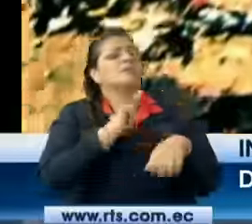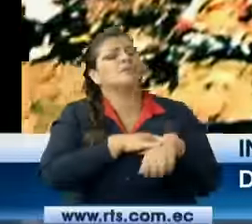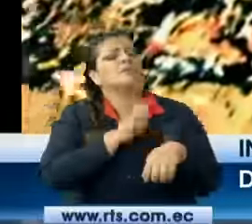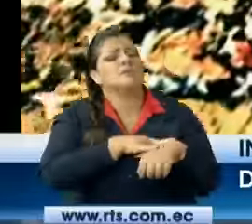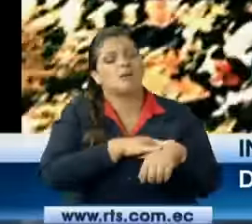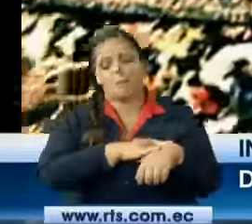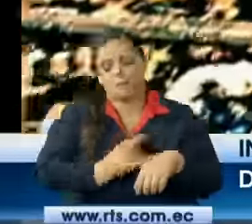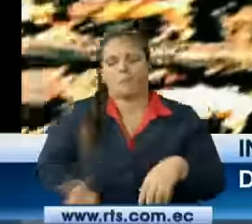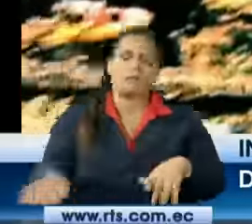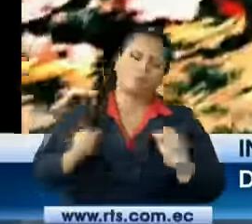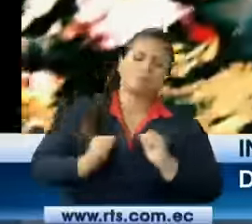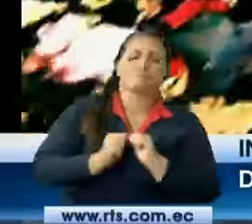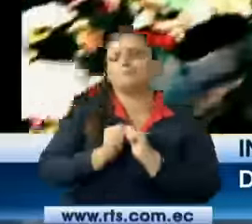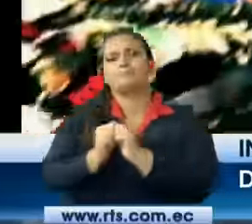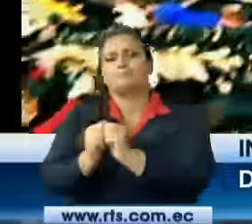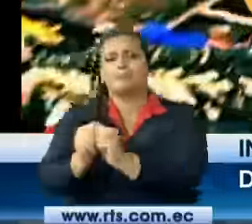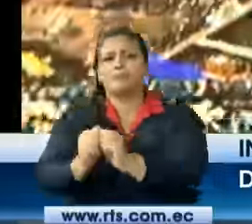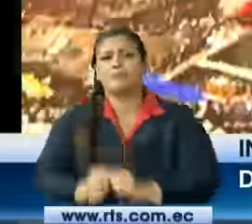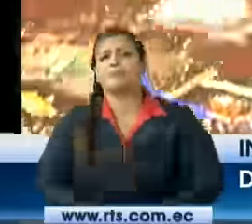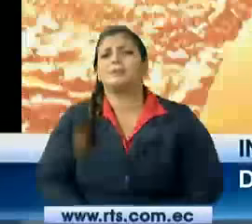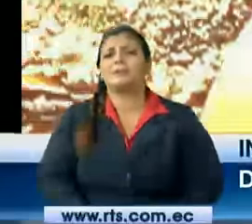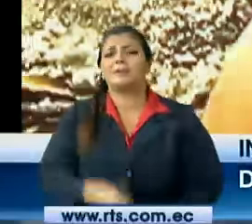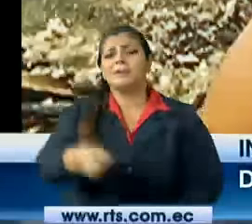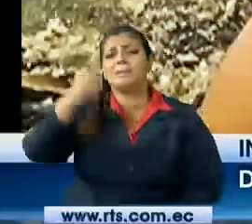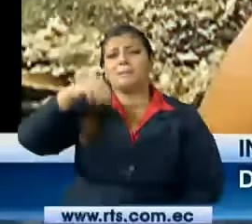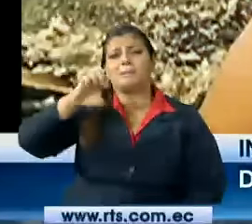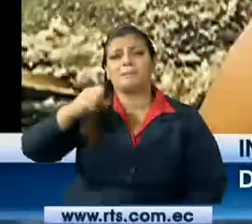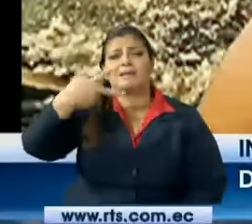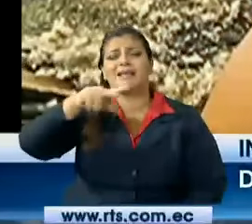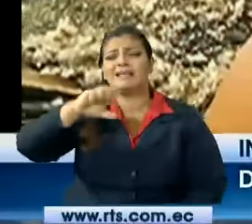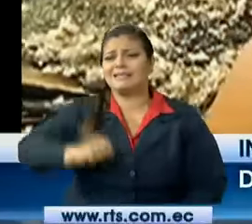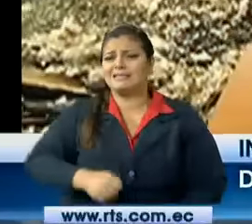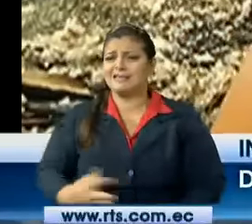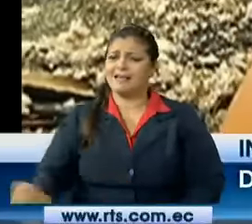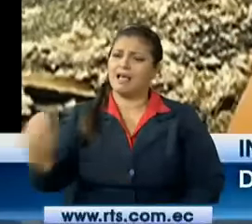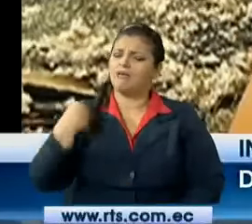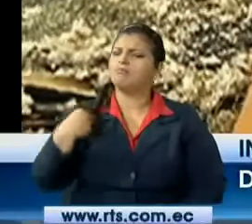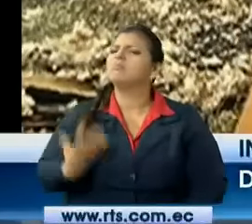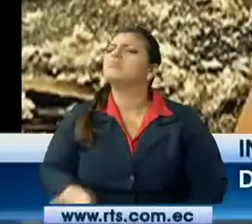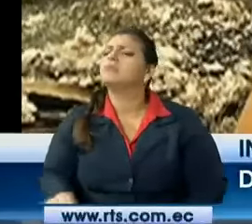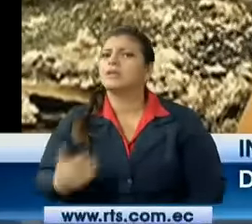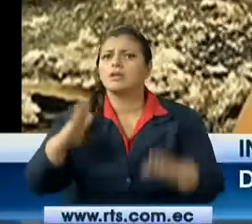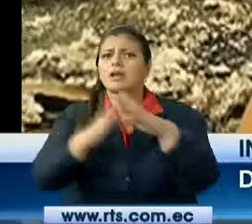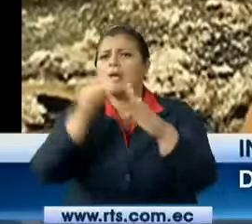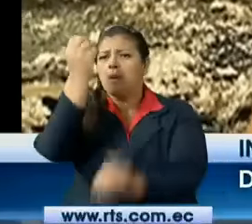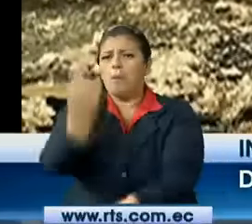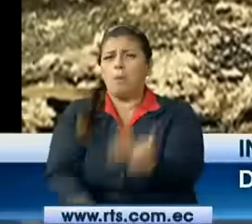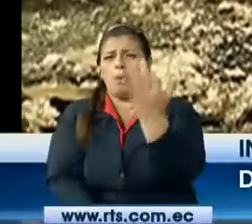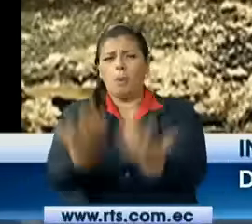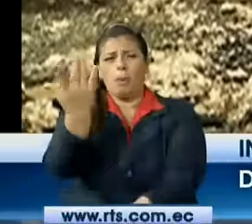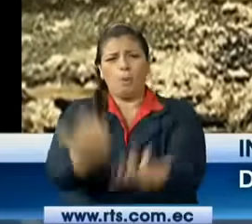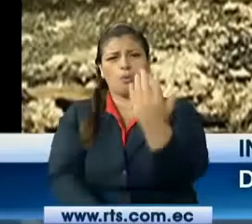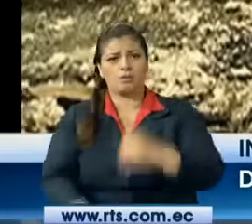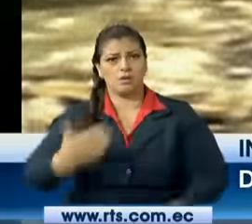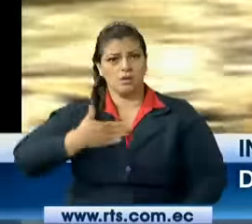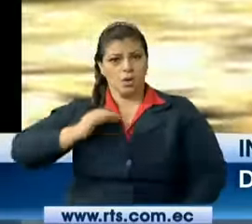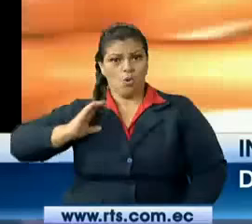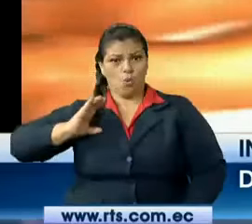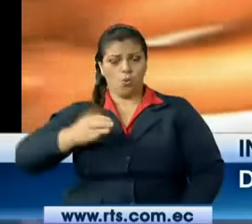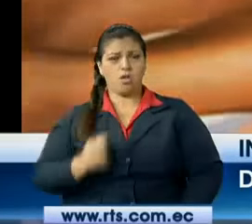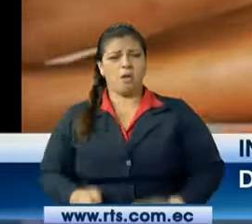al baño. Meche, vean que se quema la casa. De ahí mi cuñado fue y pagó, pero ya no se pudo